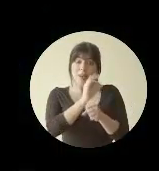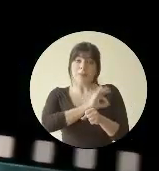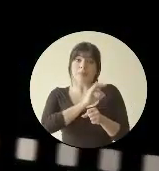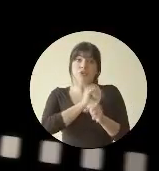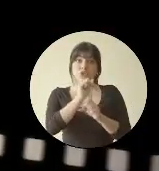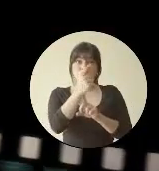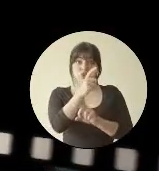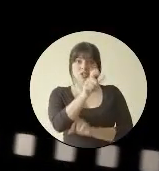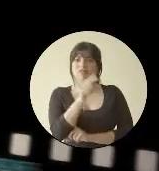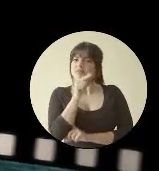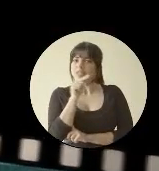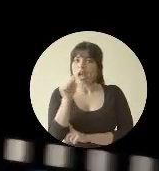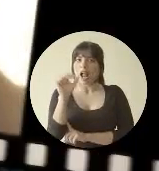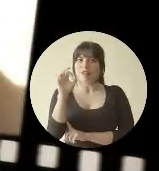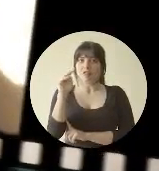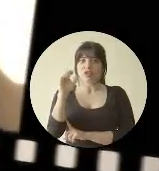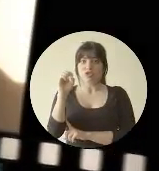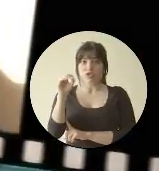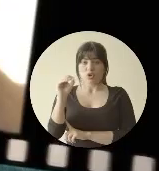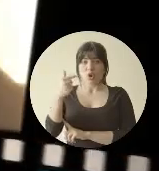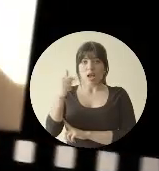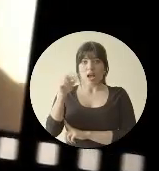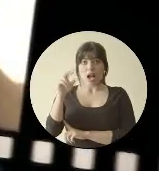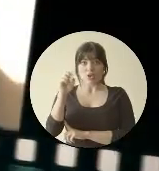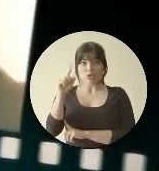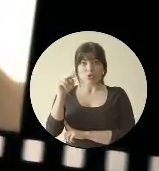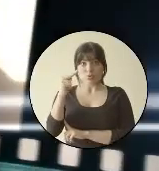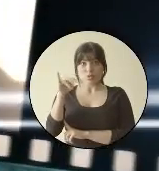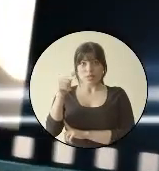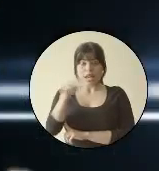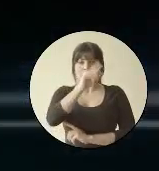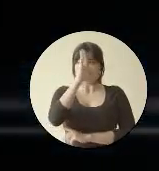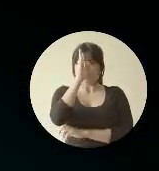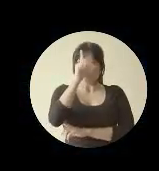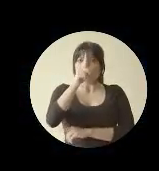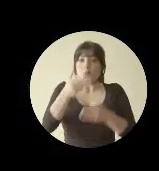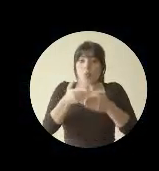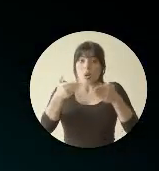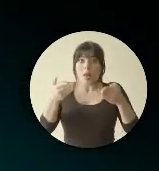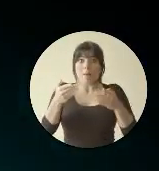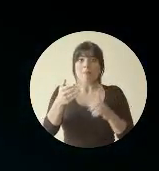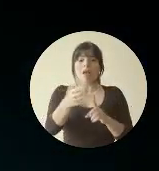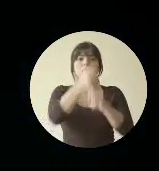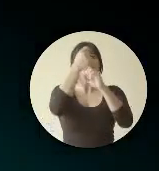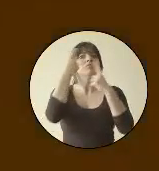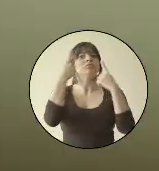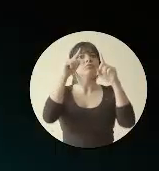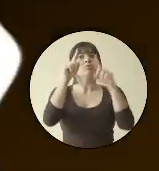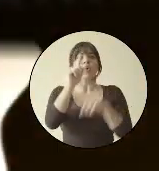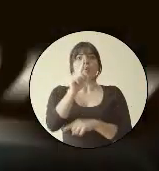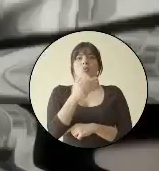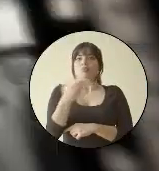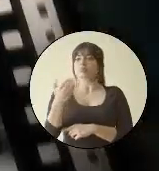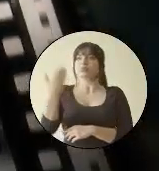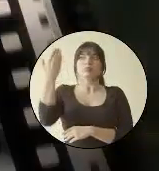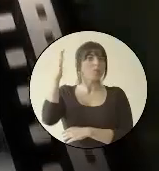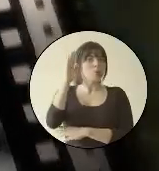Bien Social, Alfonso Carra Zúñiga, ideó una herramienta que consiguió algo nunca antes hecho en el